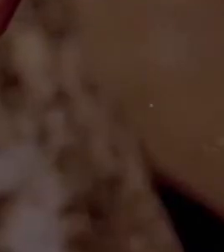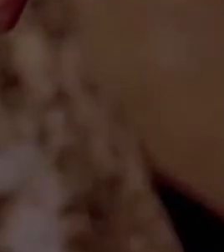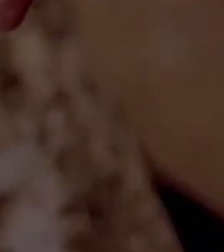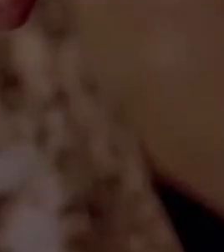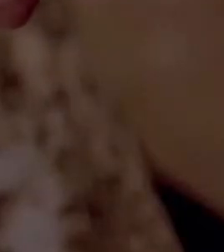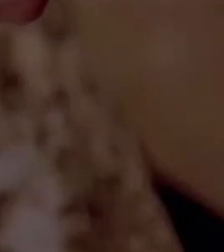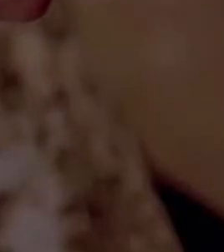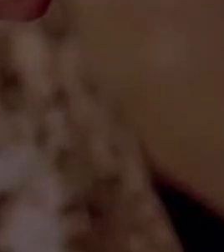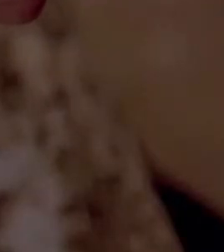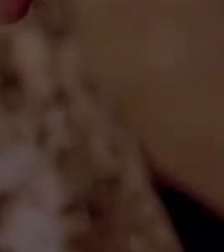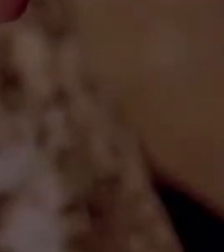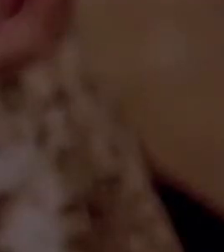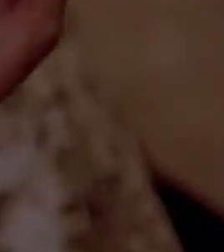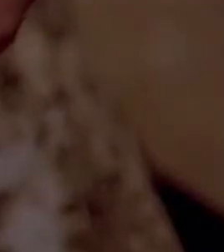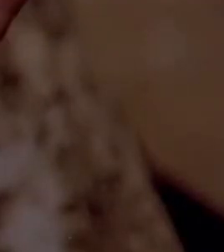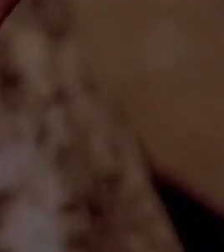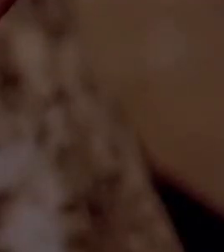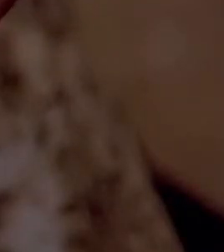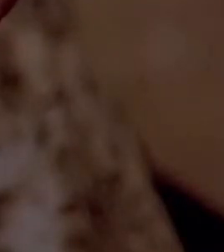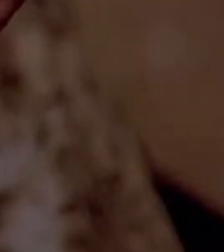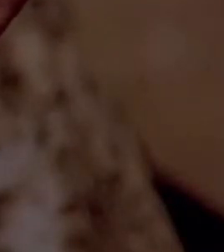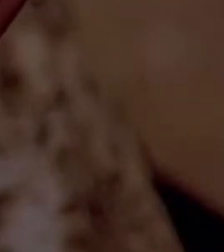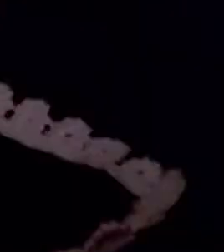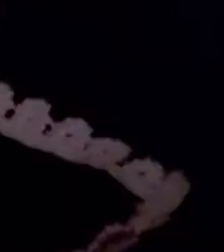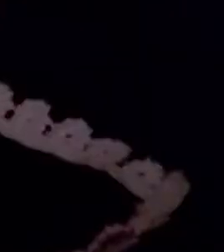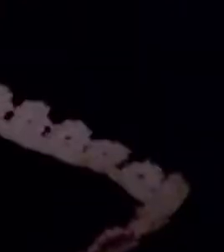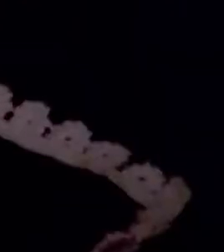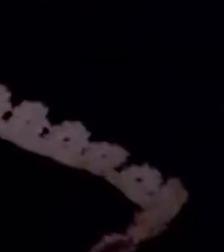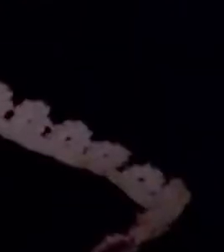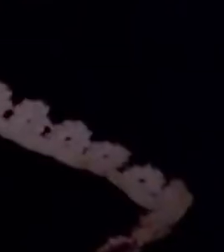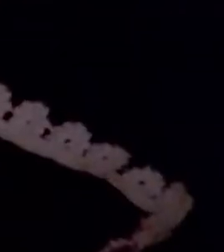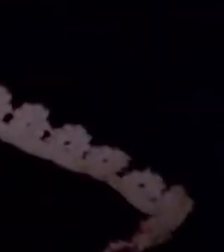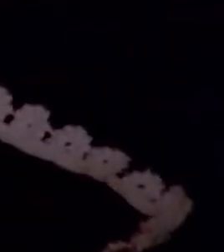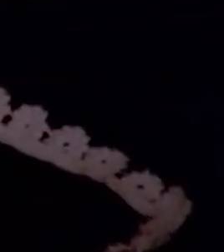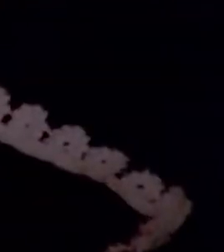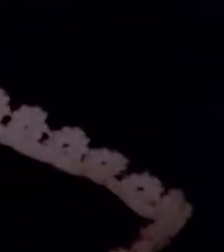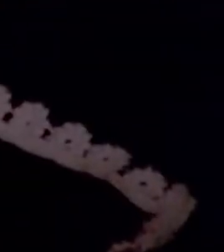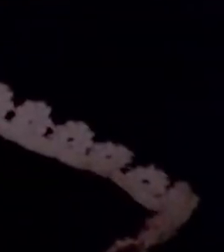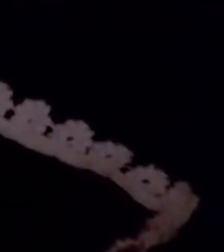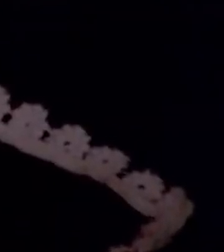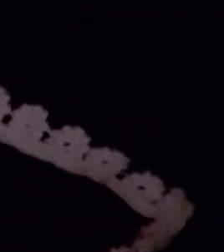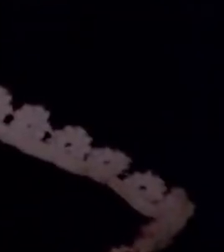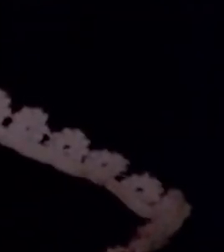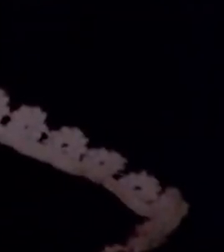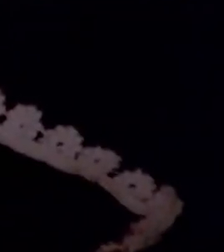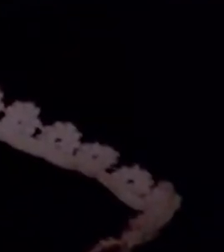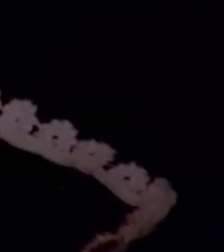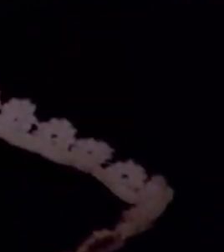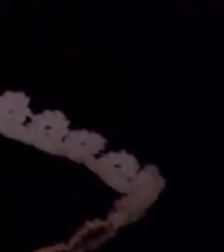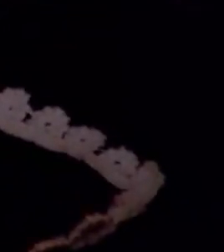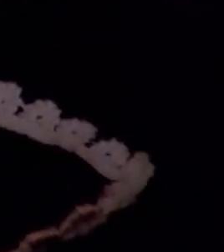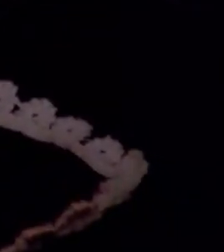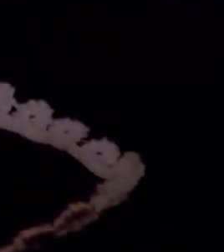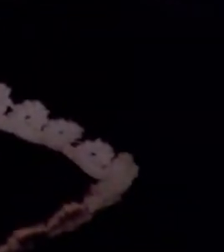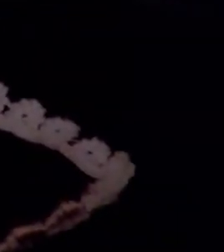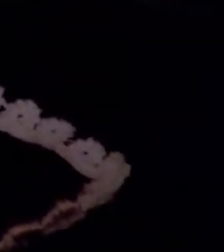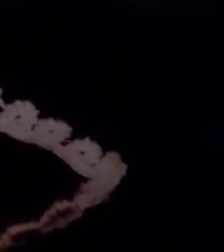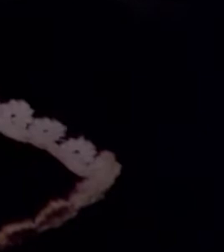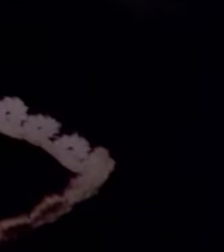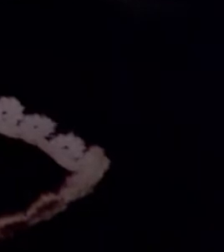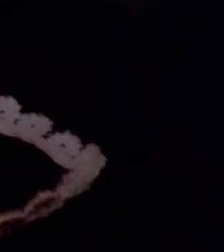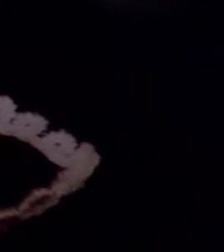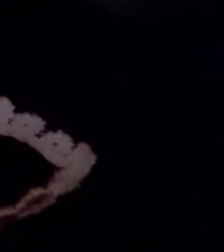Es una raza de resentidos. Por eso Cárdenas le regaló nuestras tierras a la indiana y